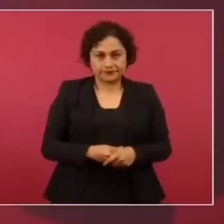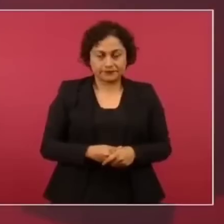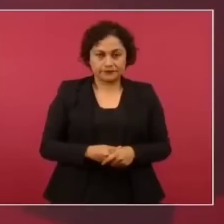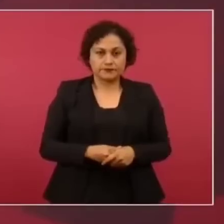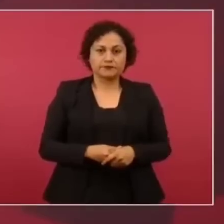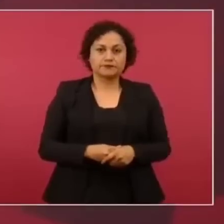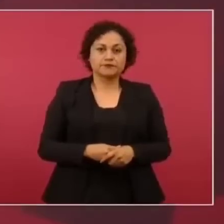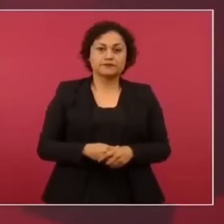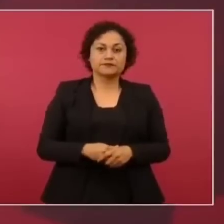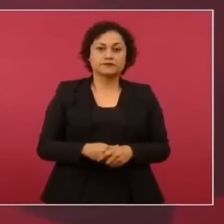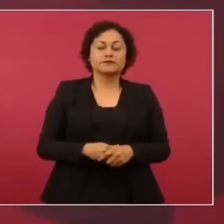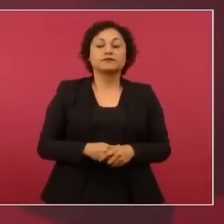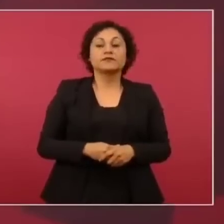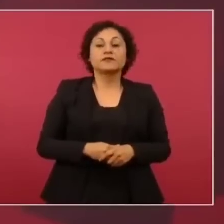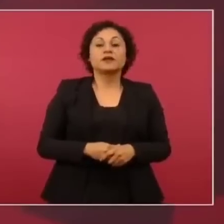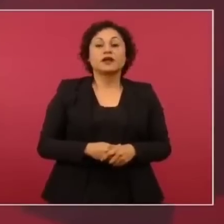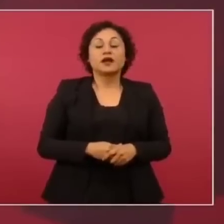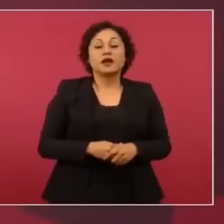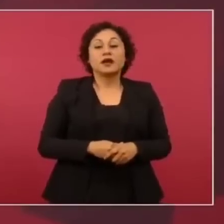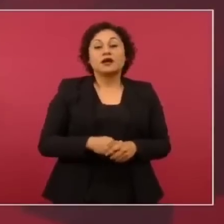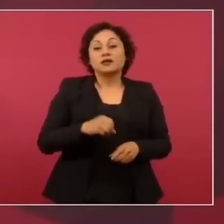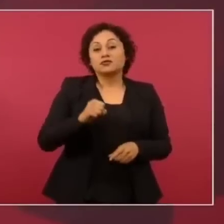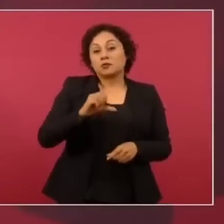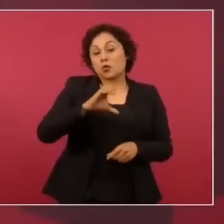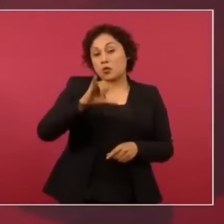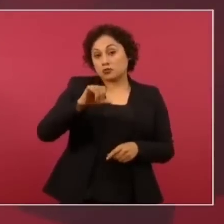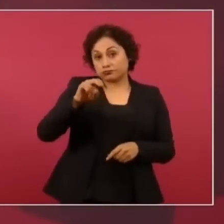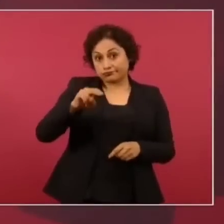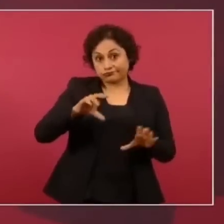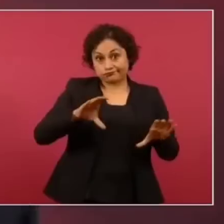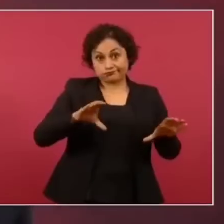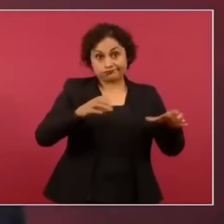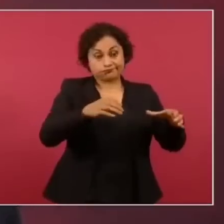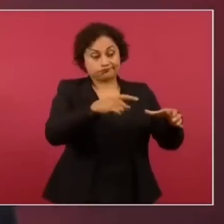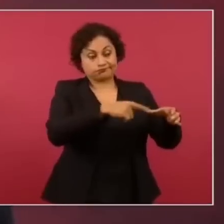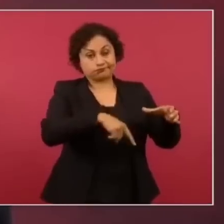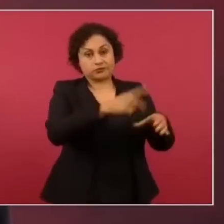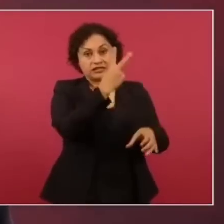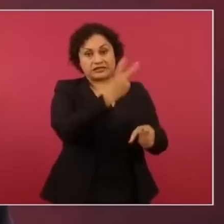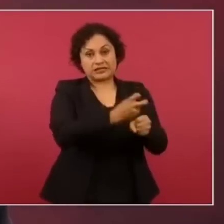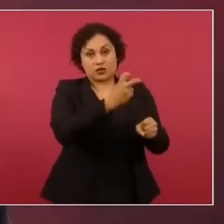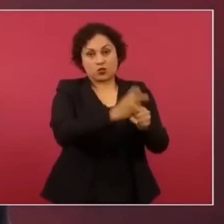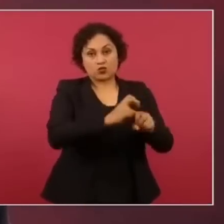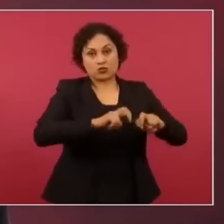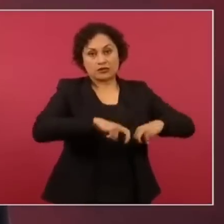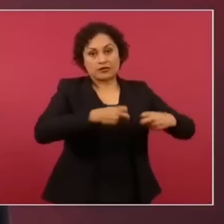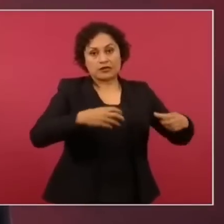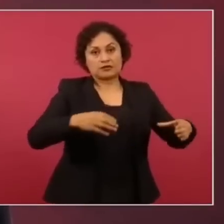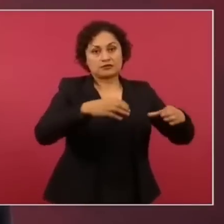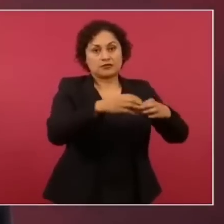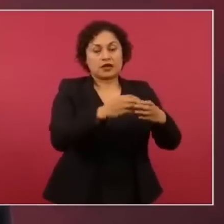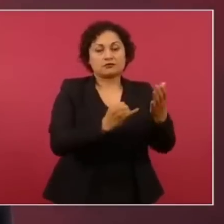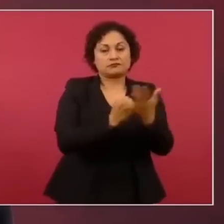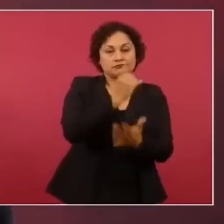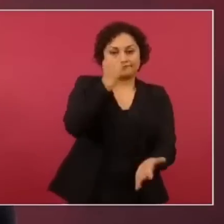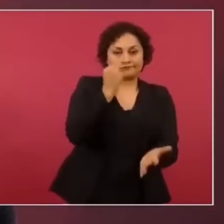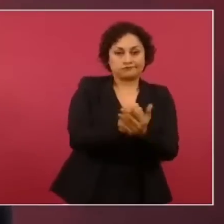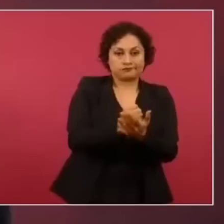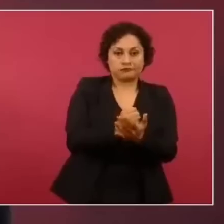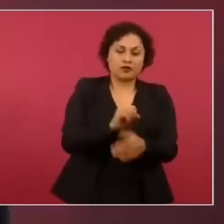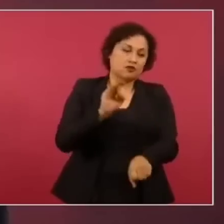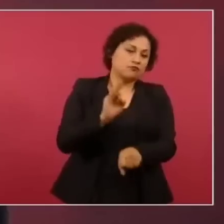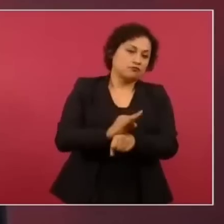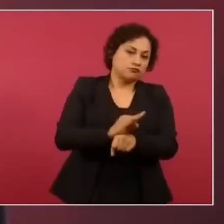La segunda sala de la Corte decidió resolver un amparo y al resolverlo generó